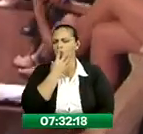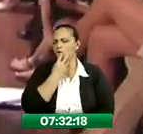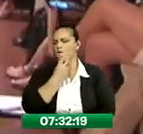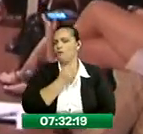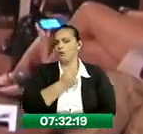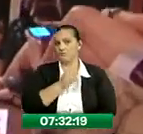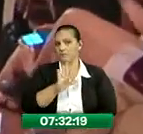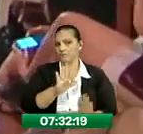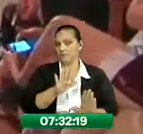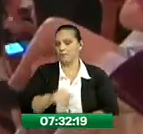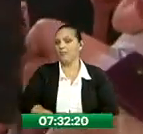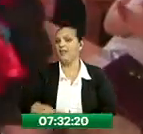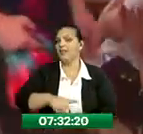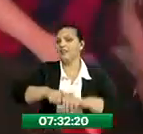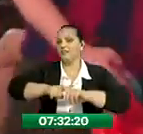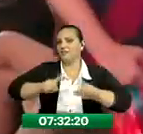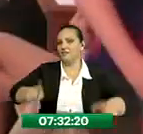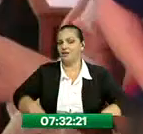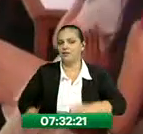Informó Jorge Escobar.